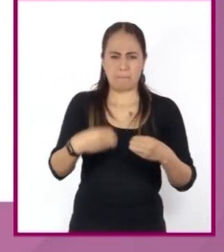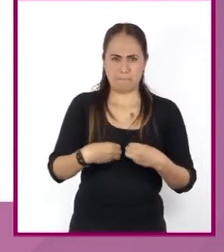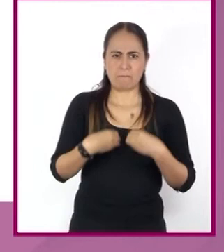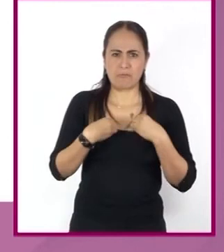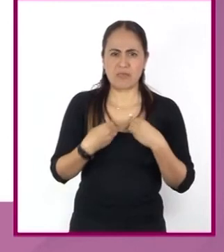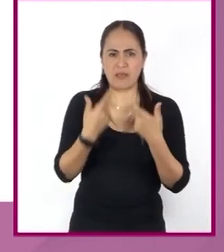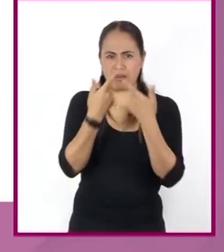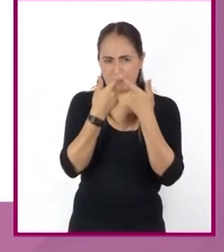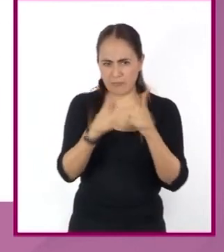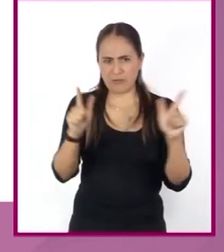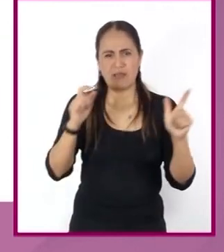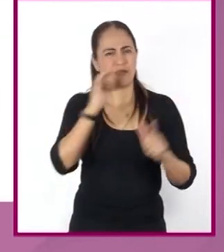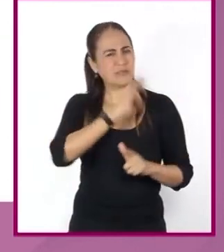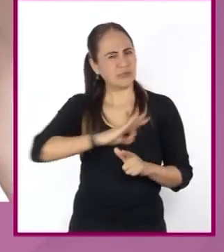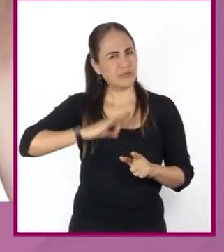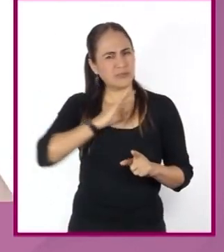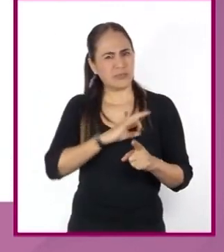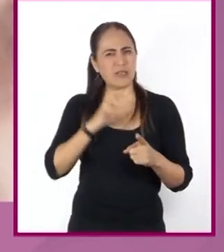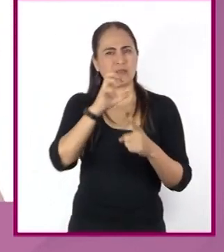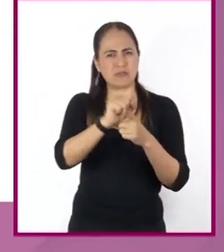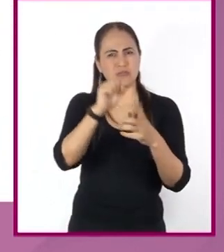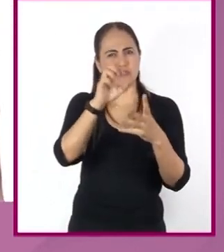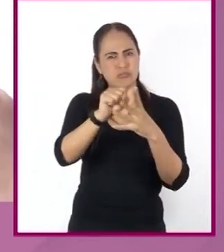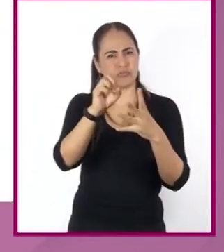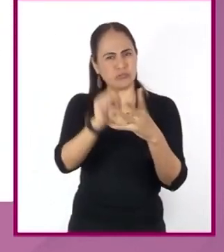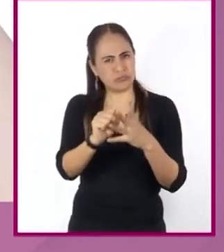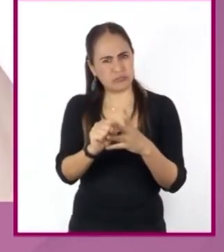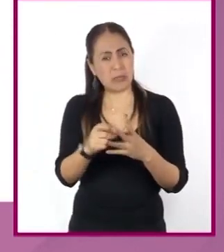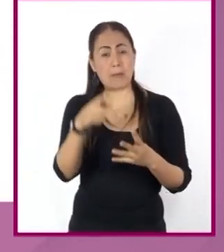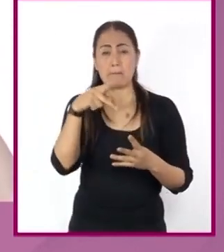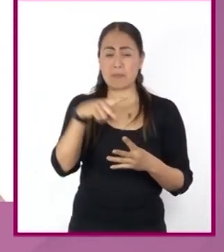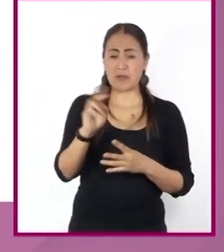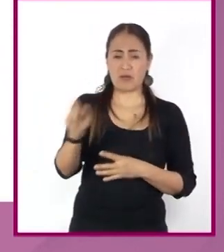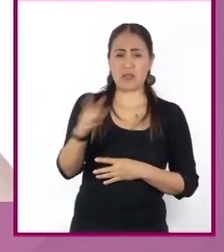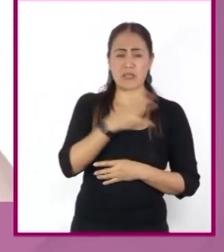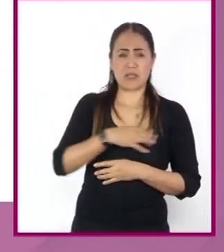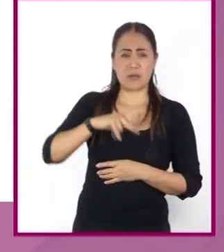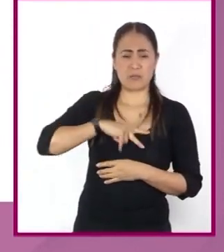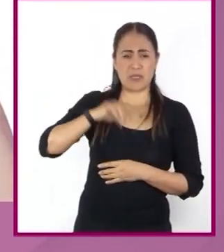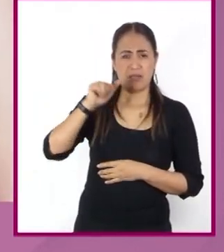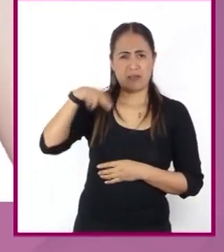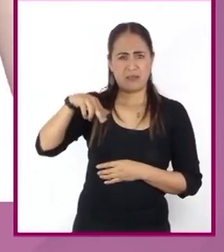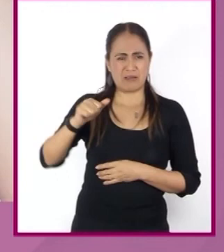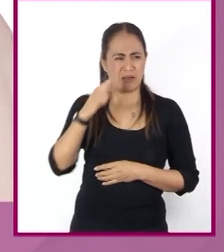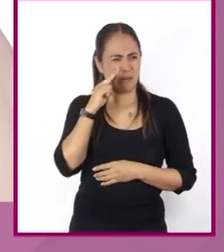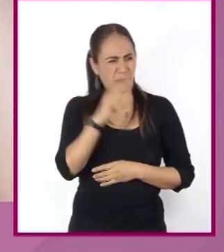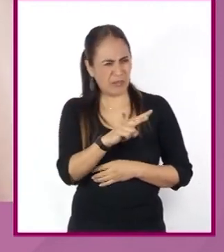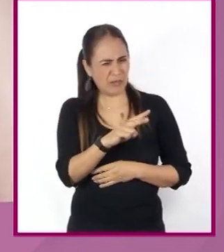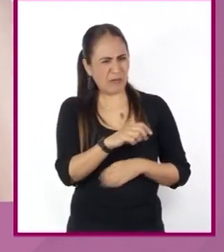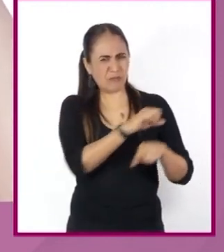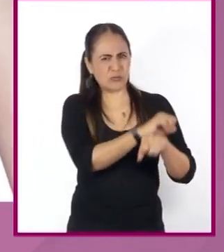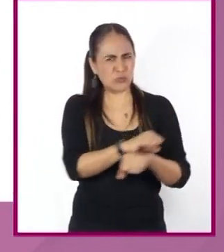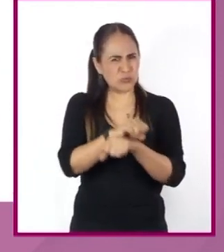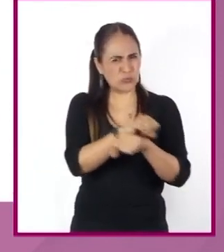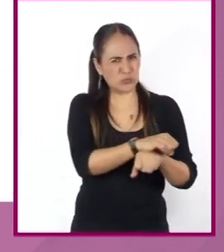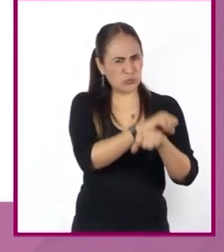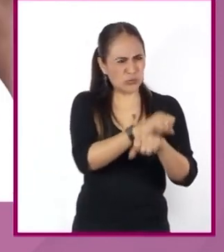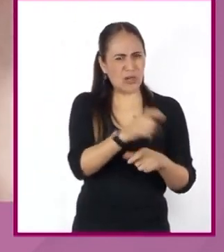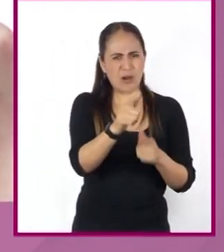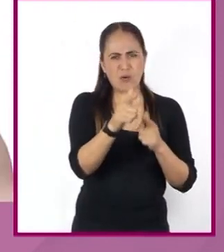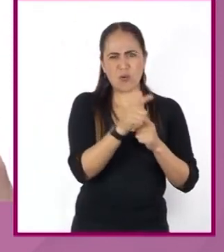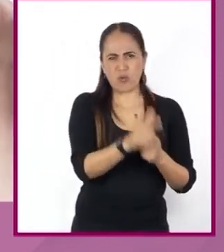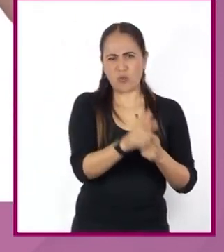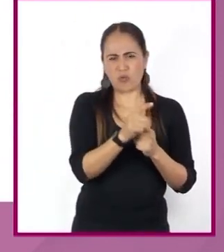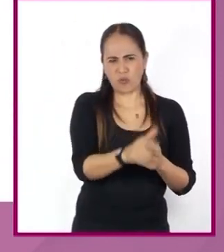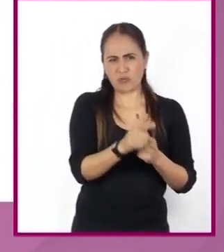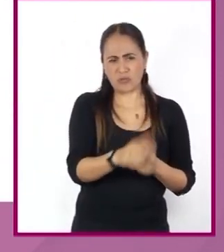la búsqueda de la felicidad. Aunque claro, a Ana le preocupa mucho el sistema de esclavitud que predomina en los estados del sur, yo